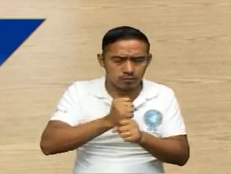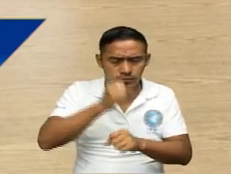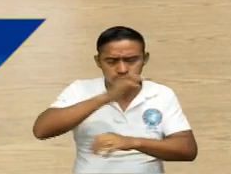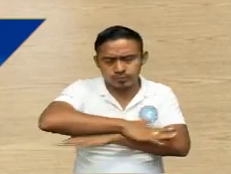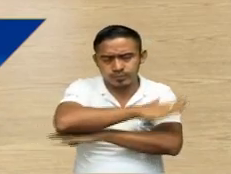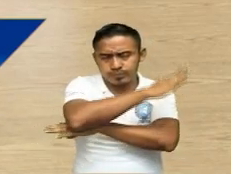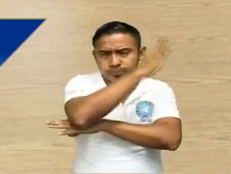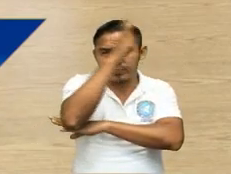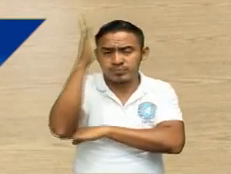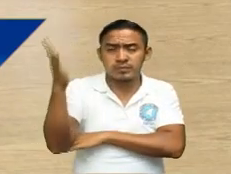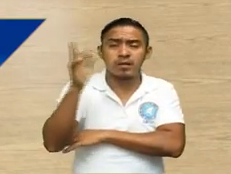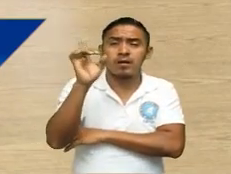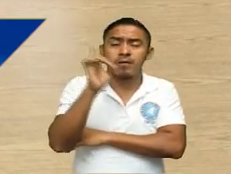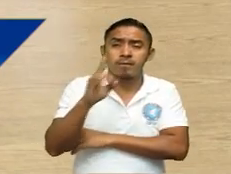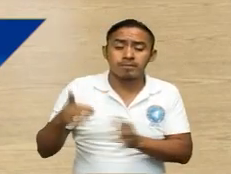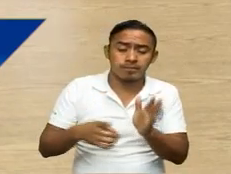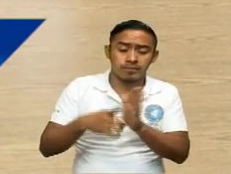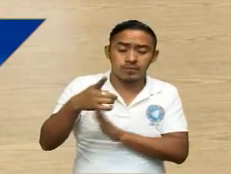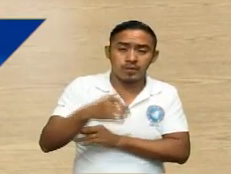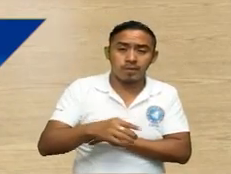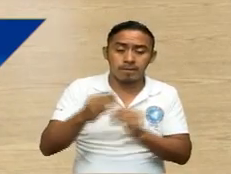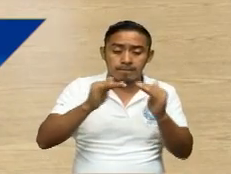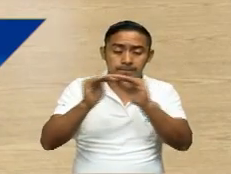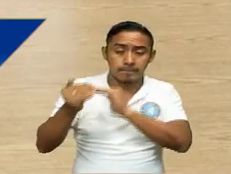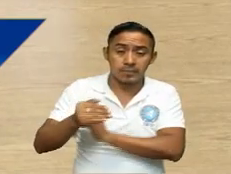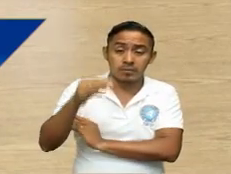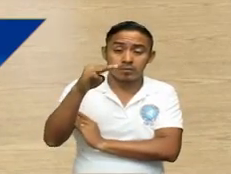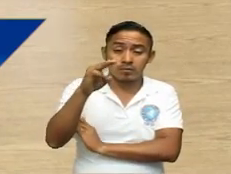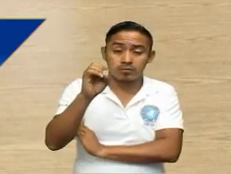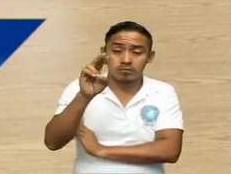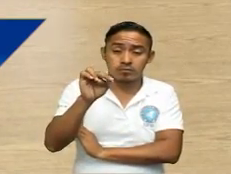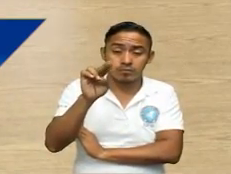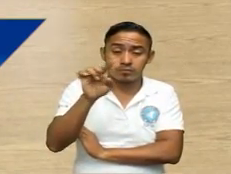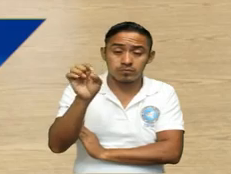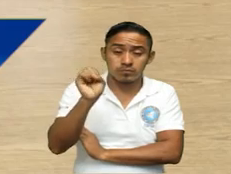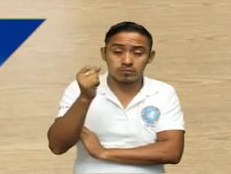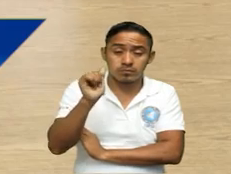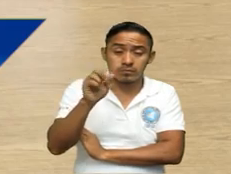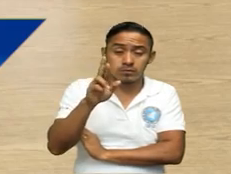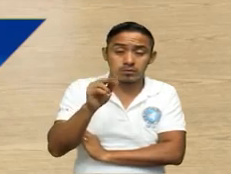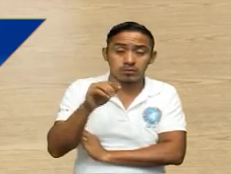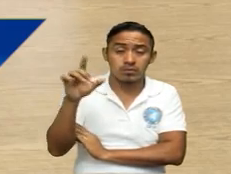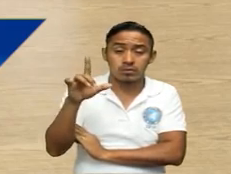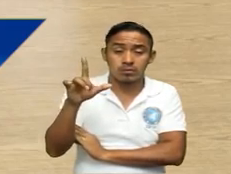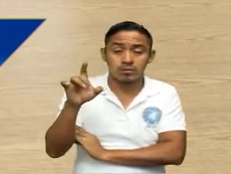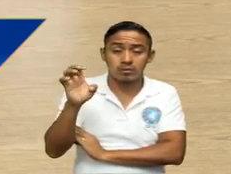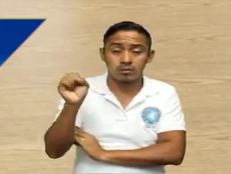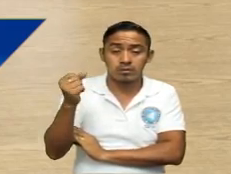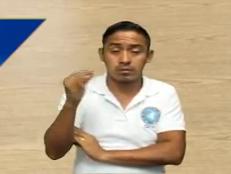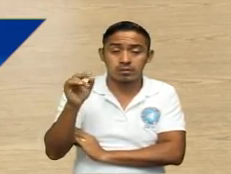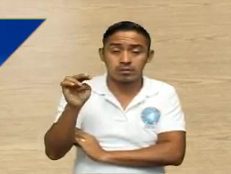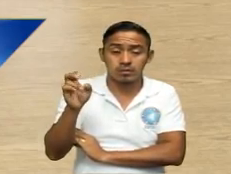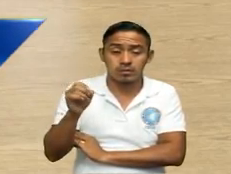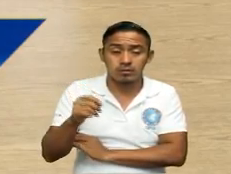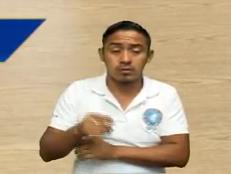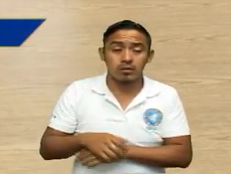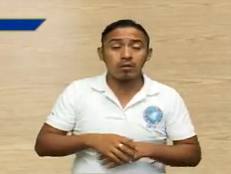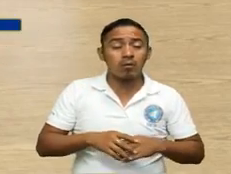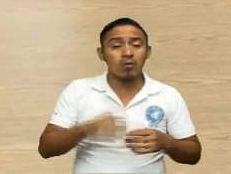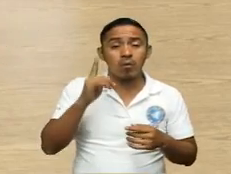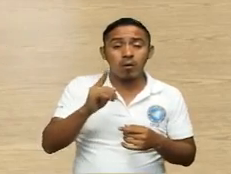¿ya? Estamos ubicados en el barrio Monseñor Lescano, de donde fue Fotos Lumington, una cuadra al